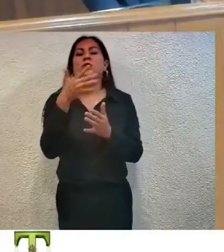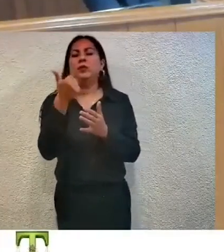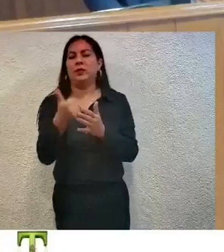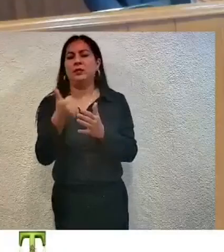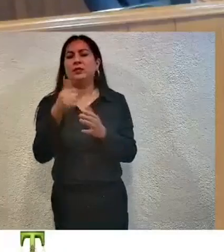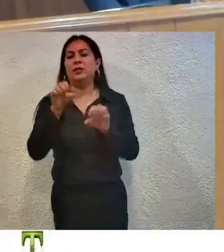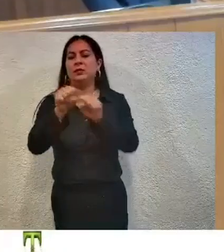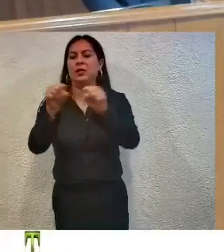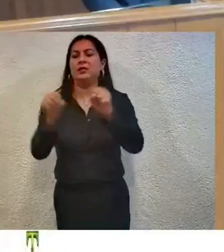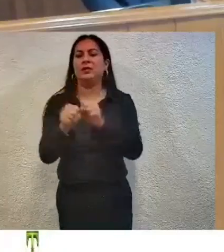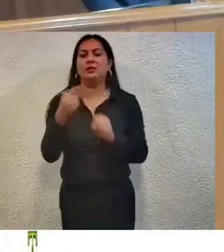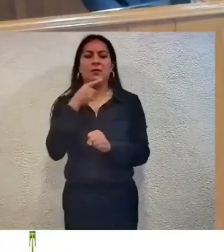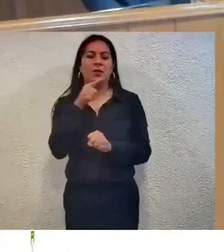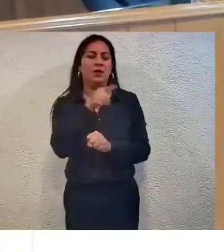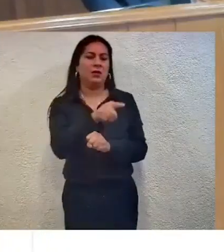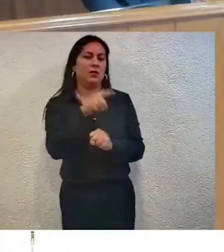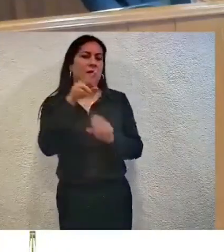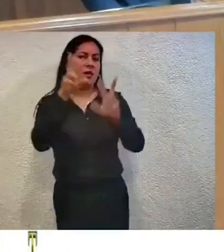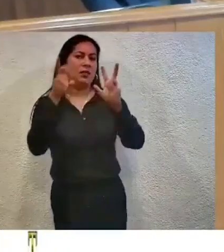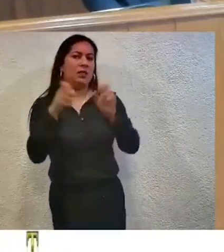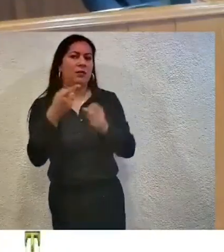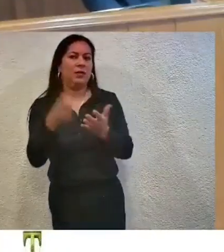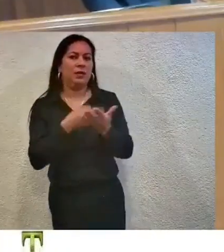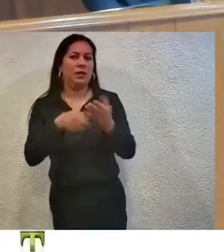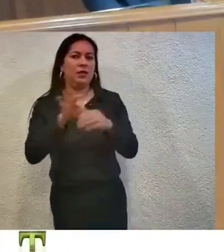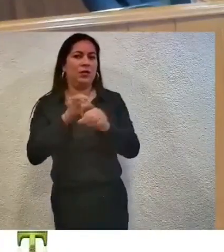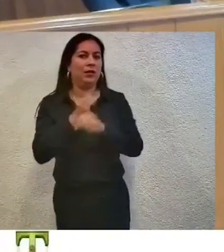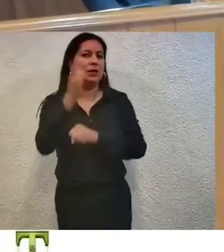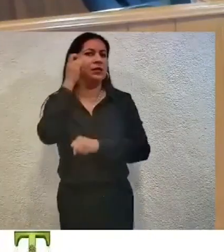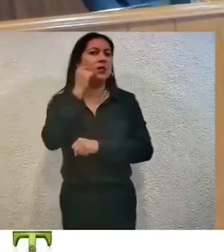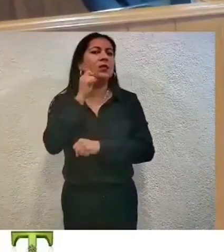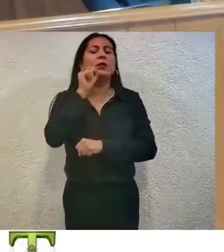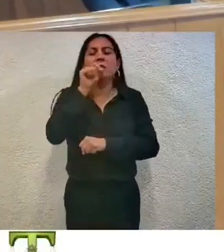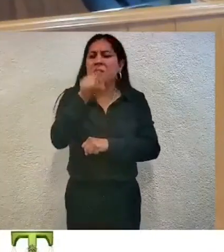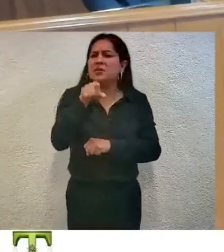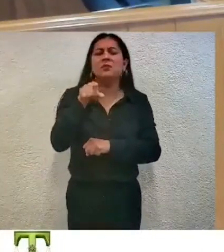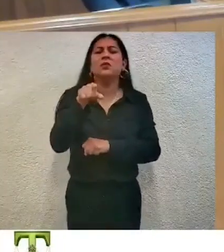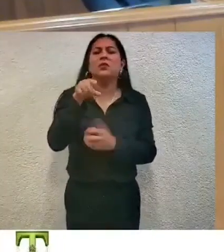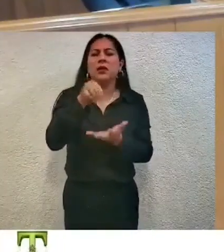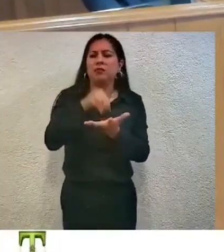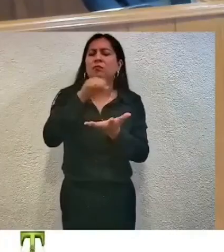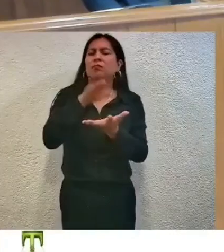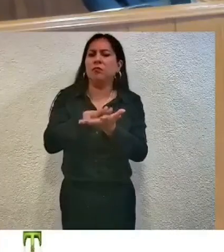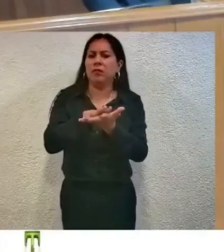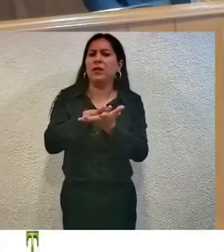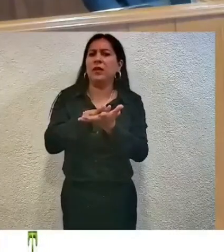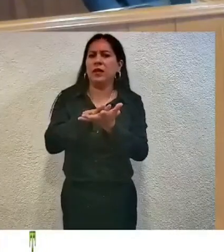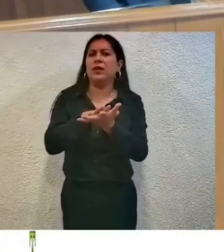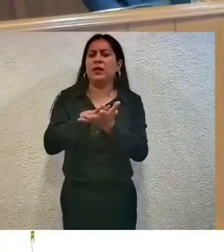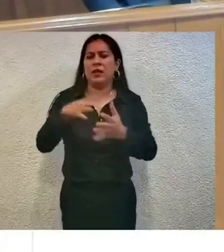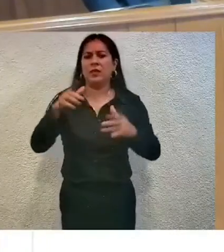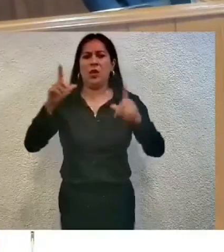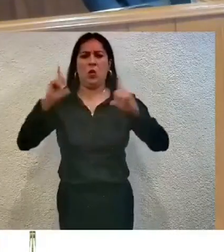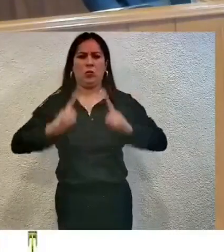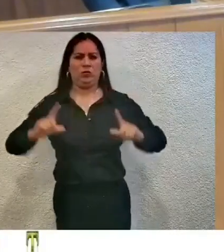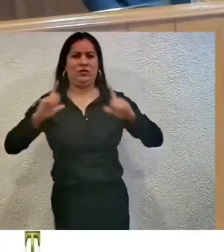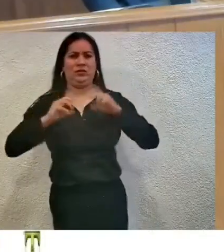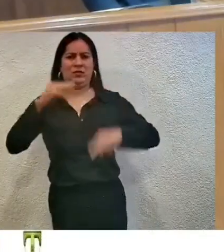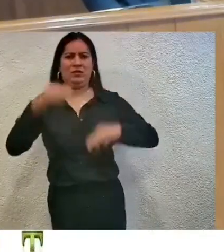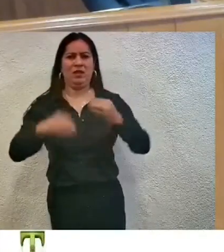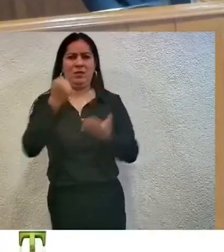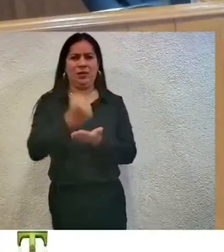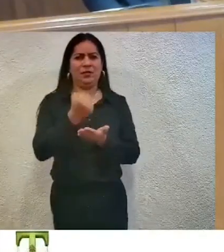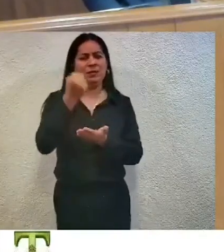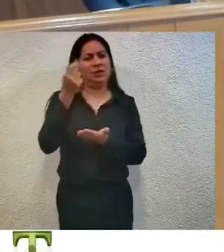número 456 del Sistema de Medios de Impugnación en Materia Electoral del Estado, mismo que ratificaron ante la